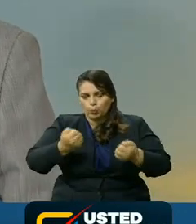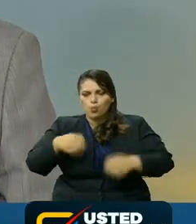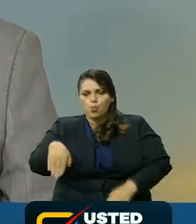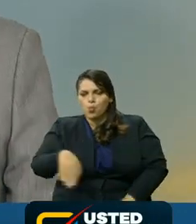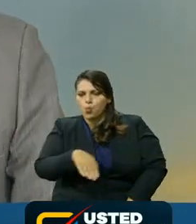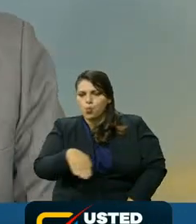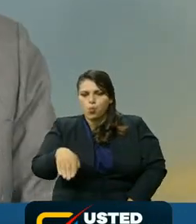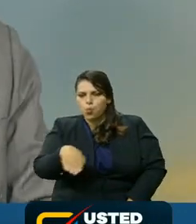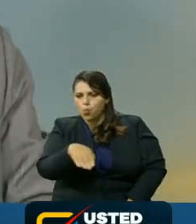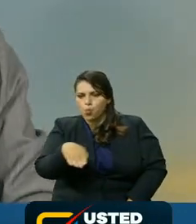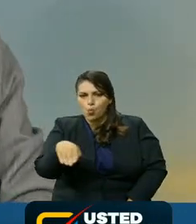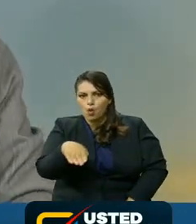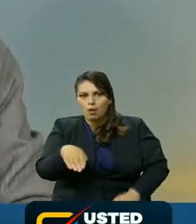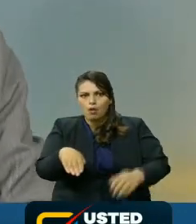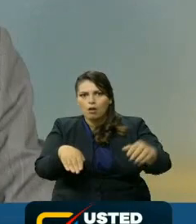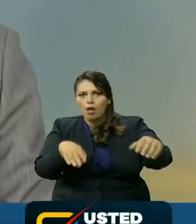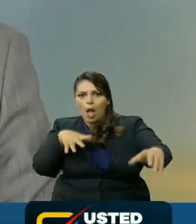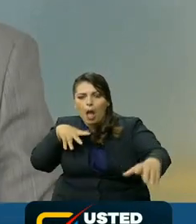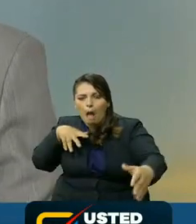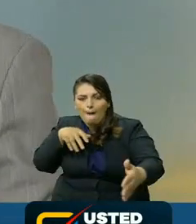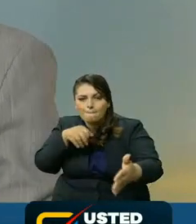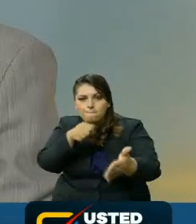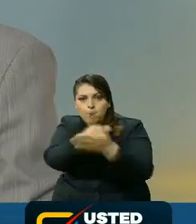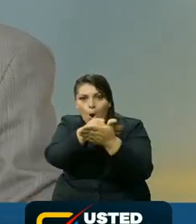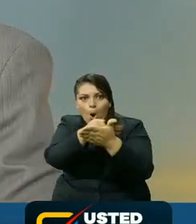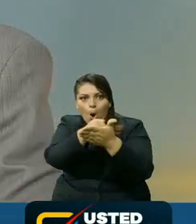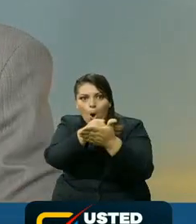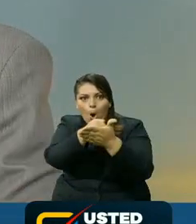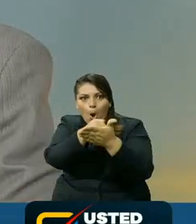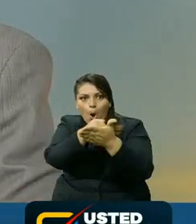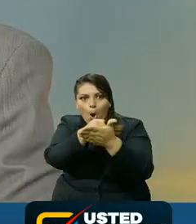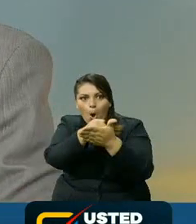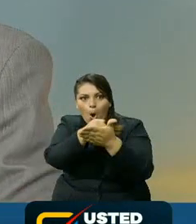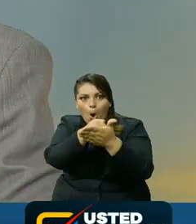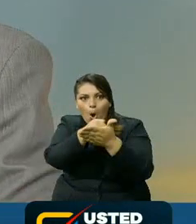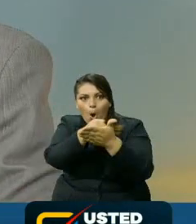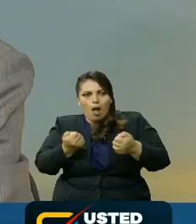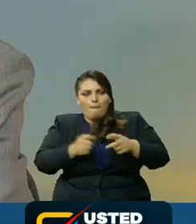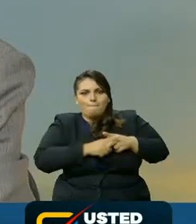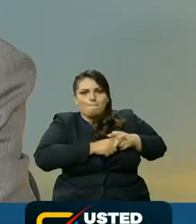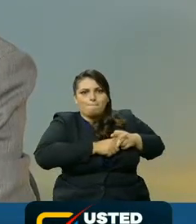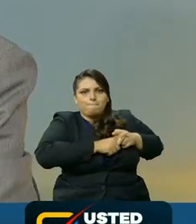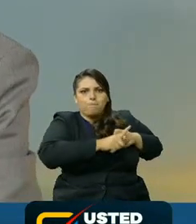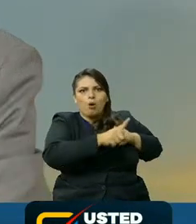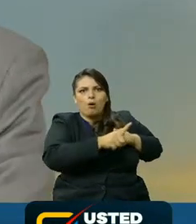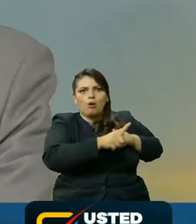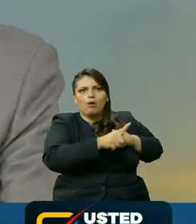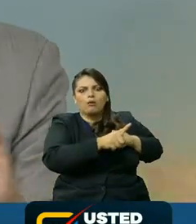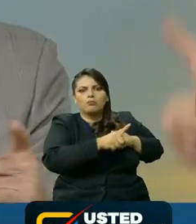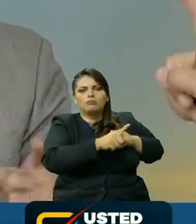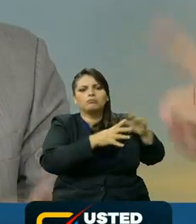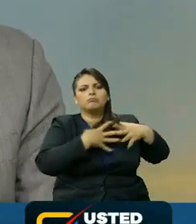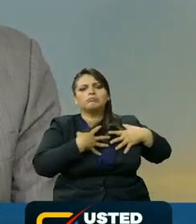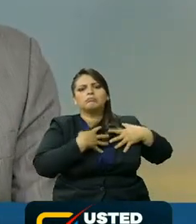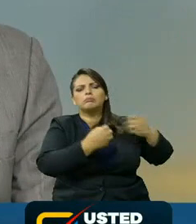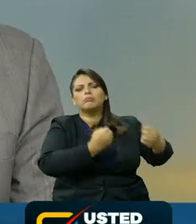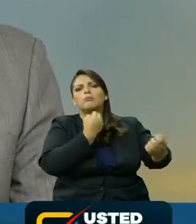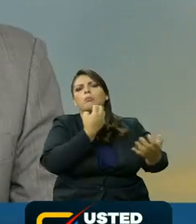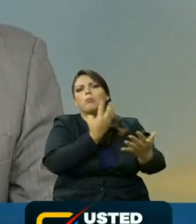y huye, un año más de va a tener la pena por la lesión que le cause a la víctima y un año más por la